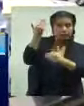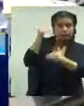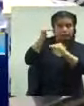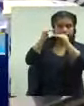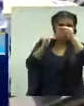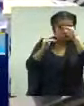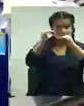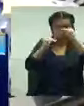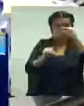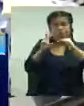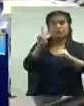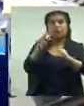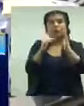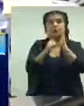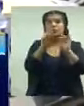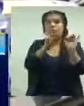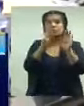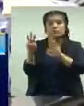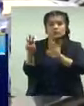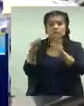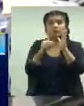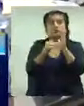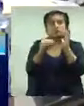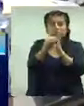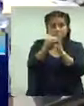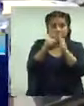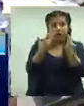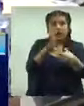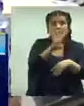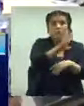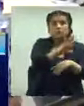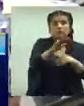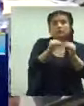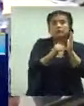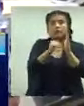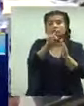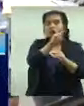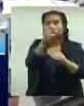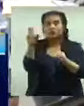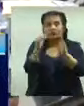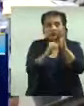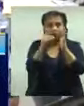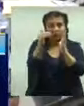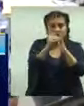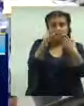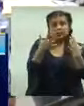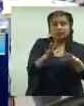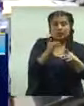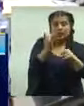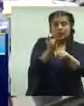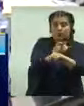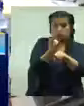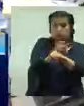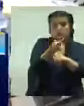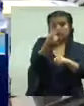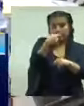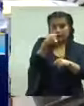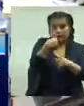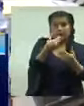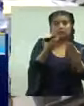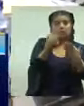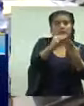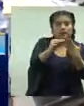de 2.800 a 4.200 millones de quetzales en funcionamiento, insumos, etcétera, es un